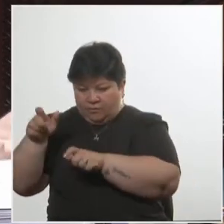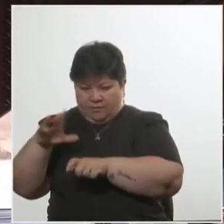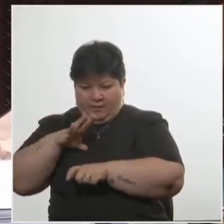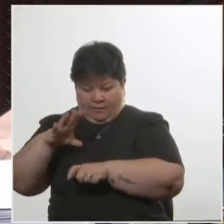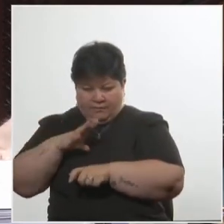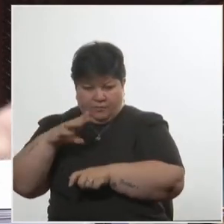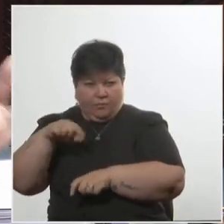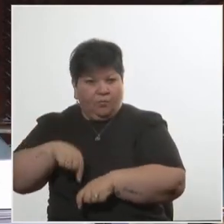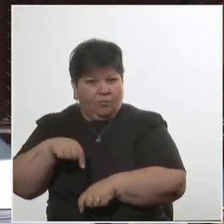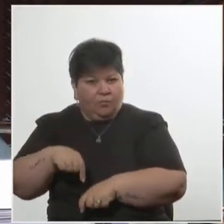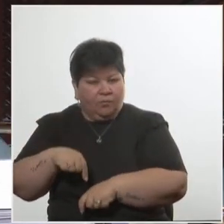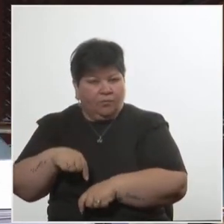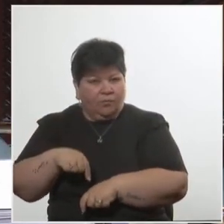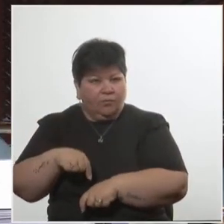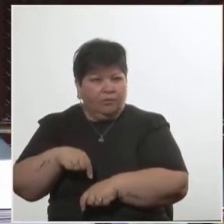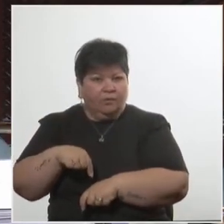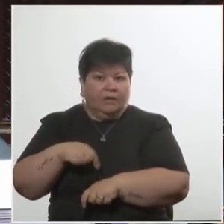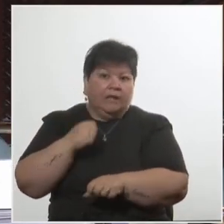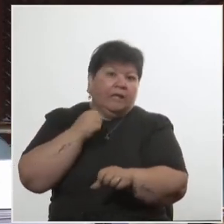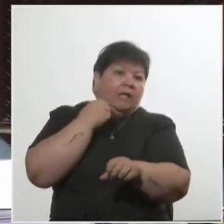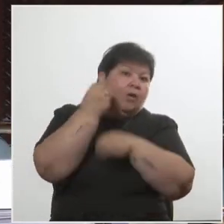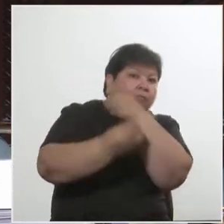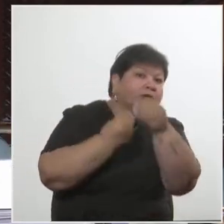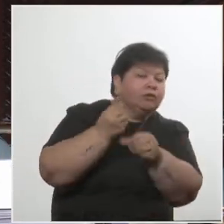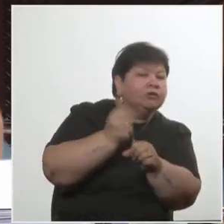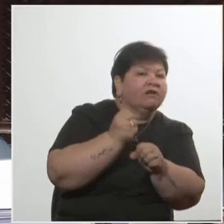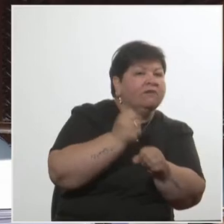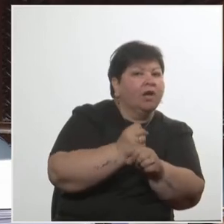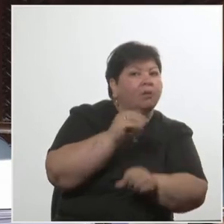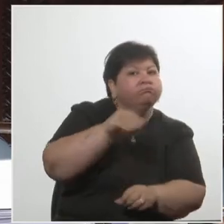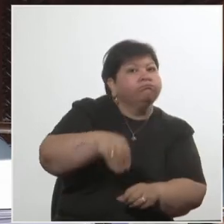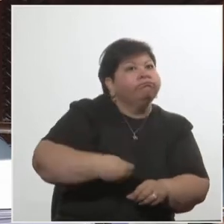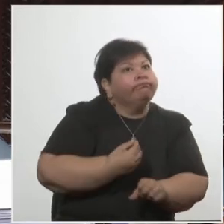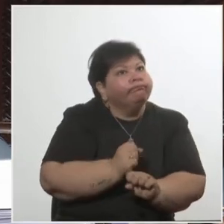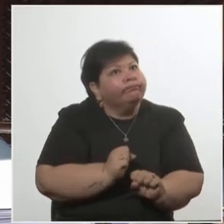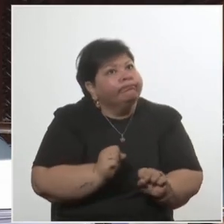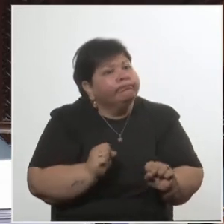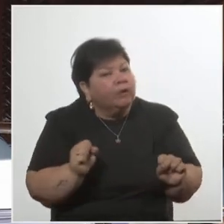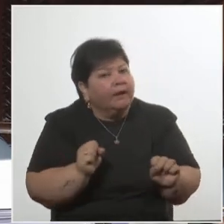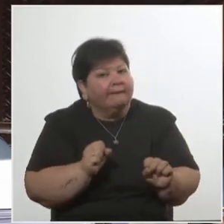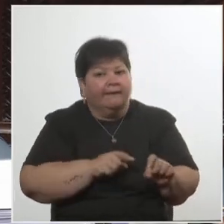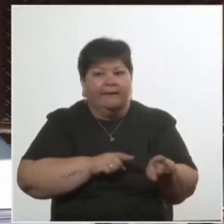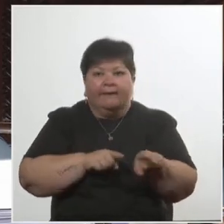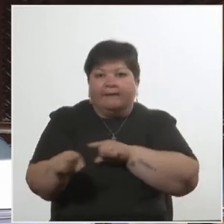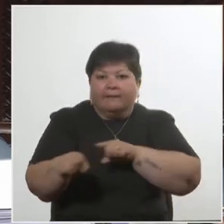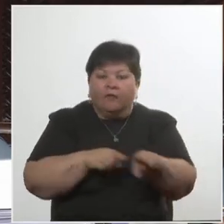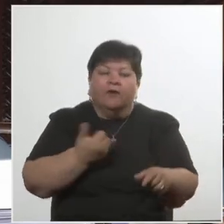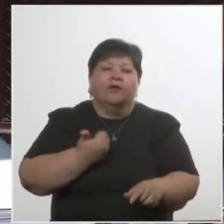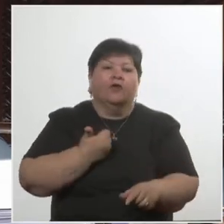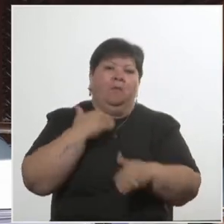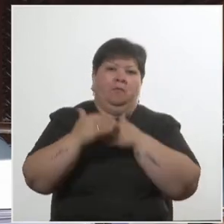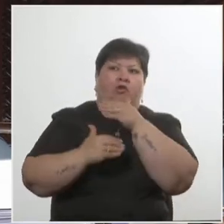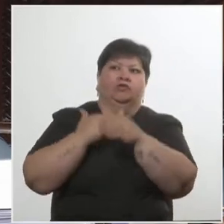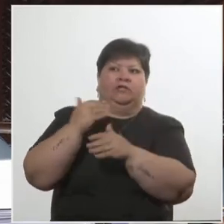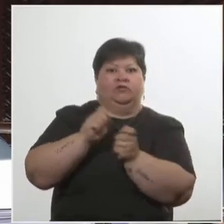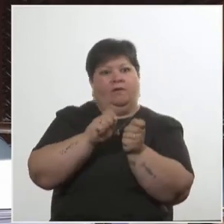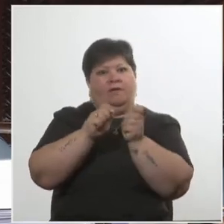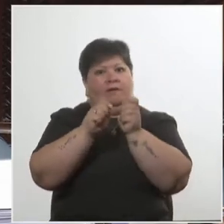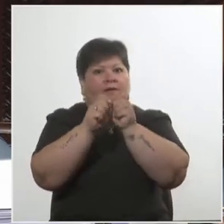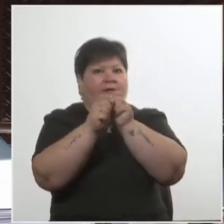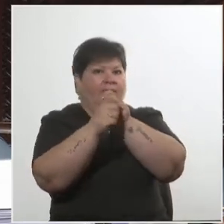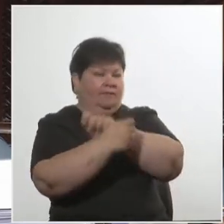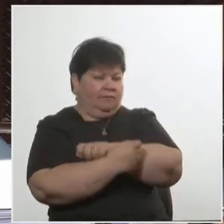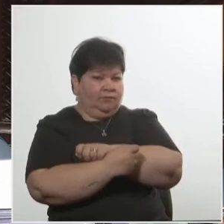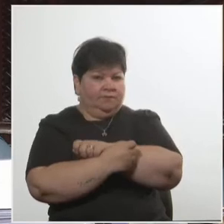existen y los puestos de trabajo que se podrían perder Y cómo se gestiona ese proceso de ahí Es que para nosotros es importante